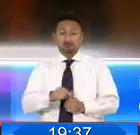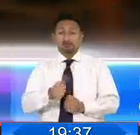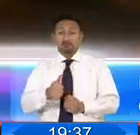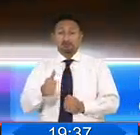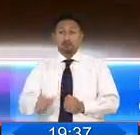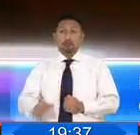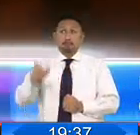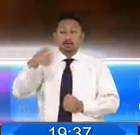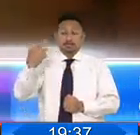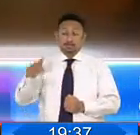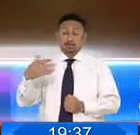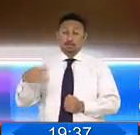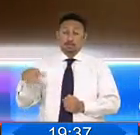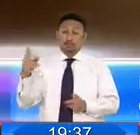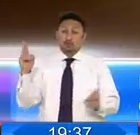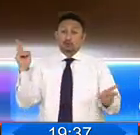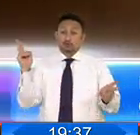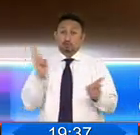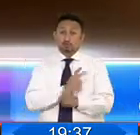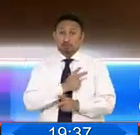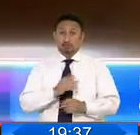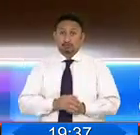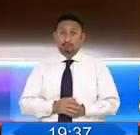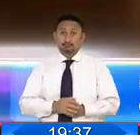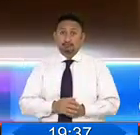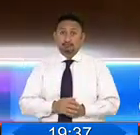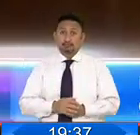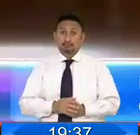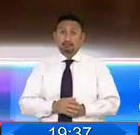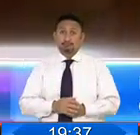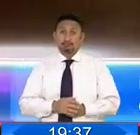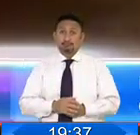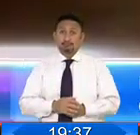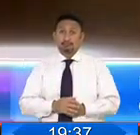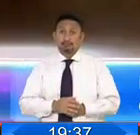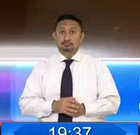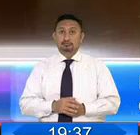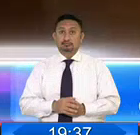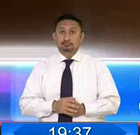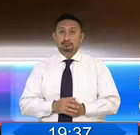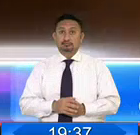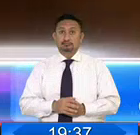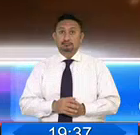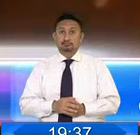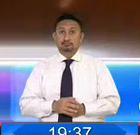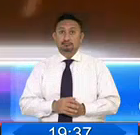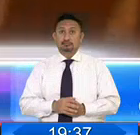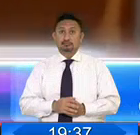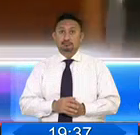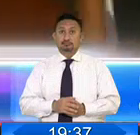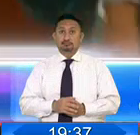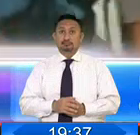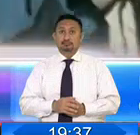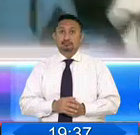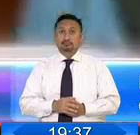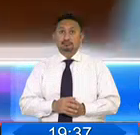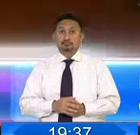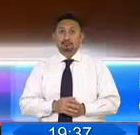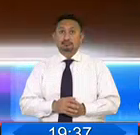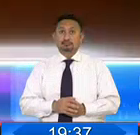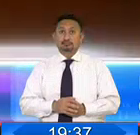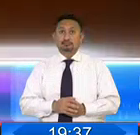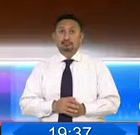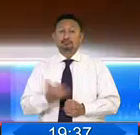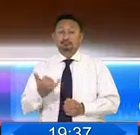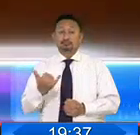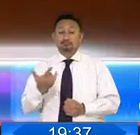máxima peligrosidad que estaban también provocando algún tipo de temor dentro de los pabellones. Se